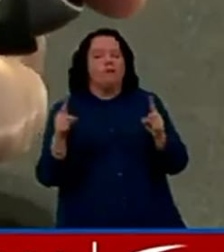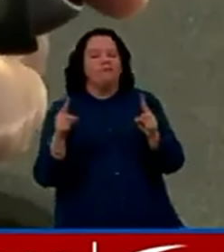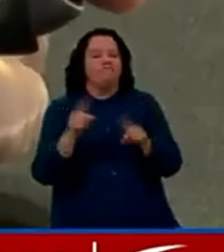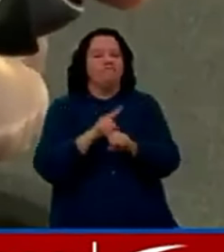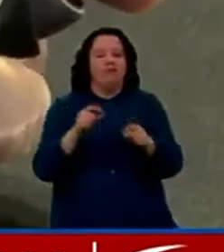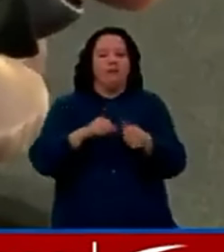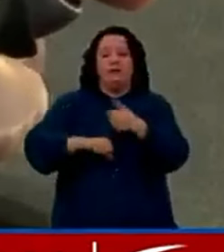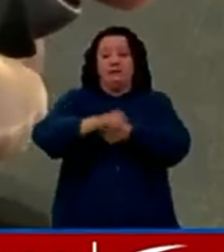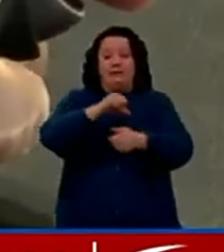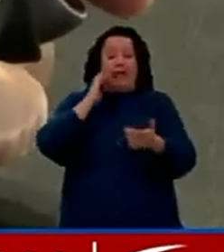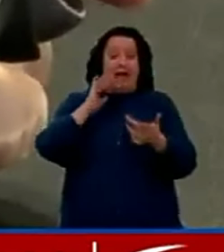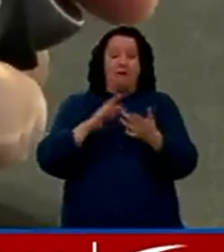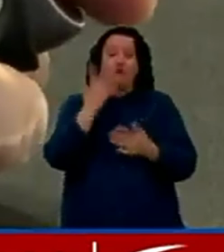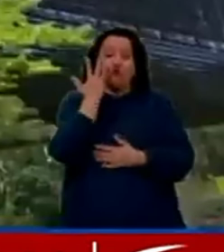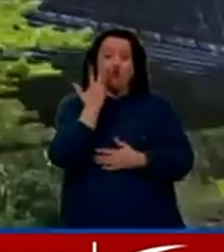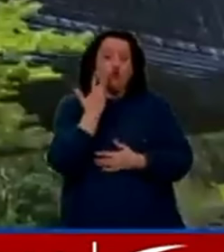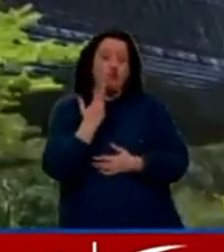diario.